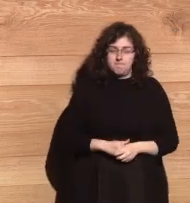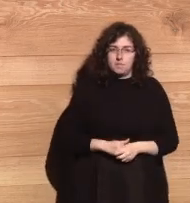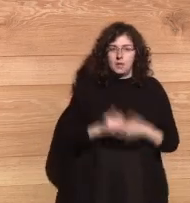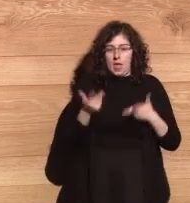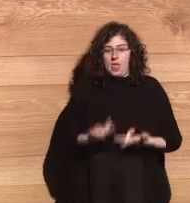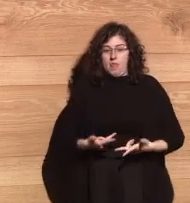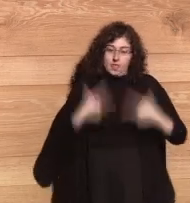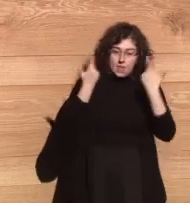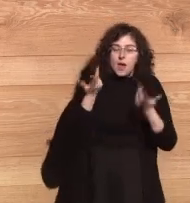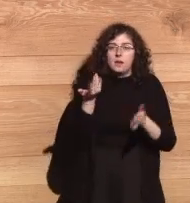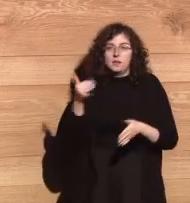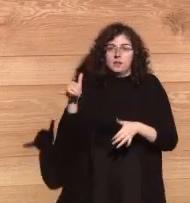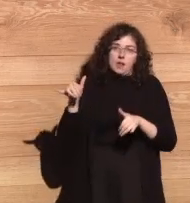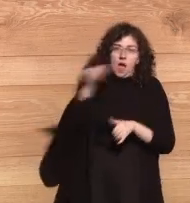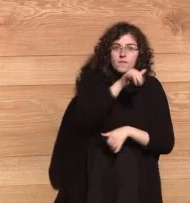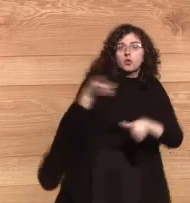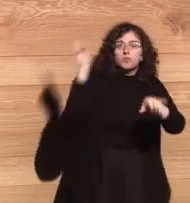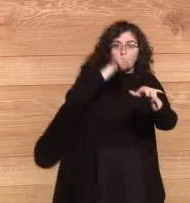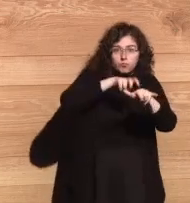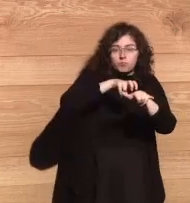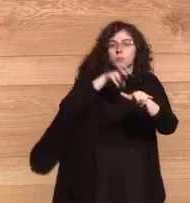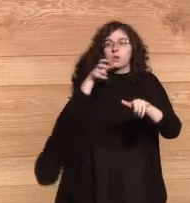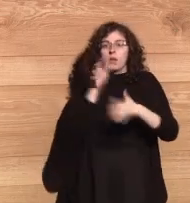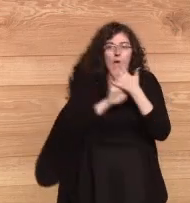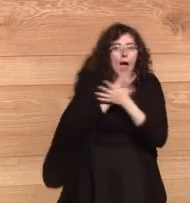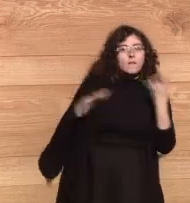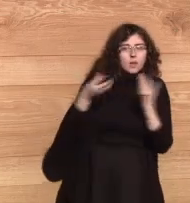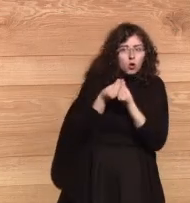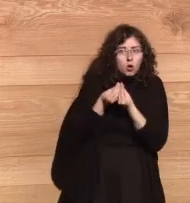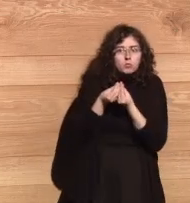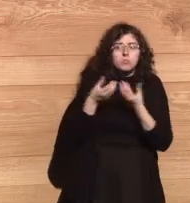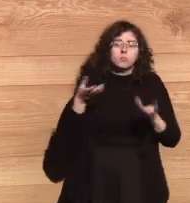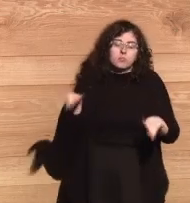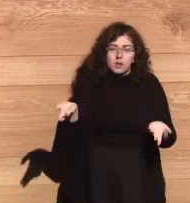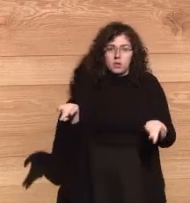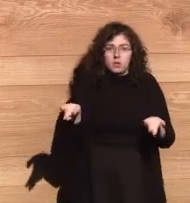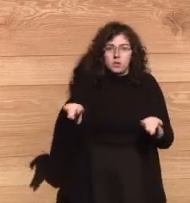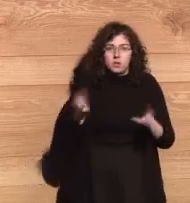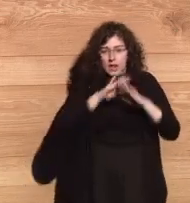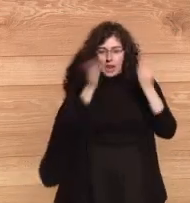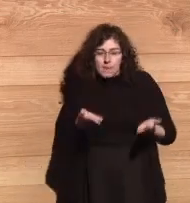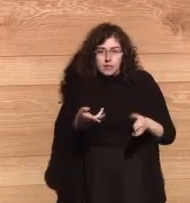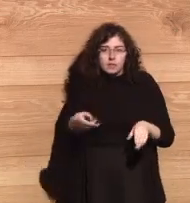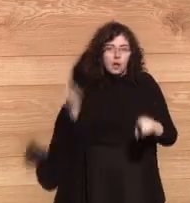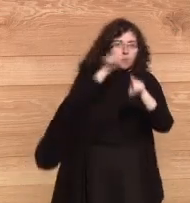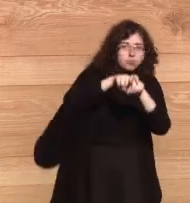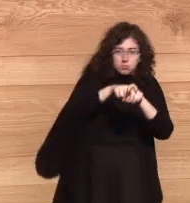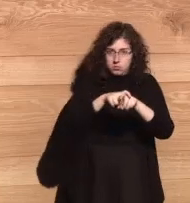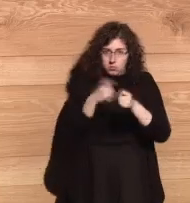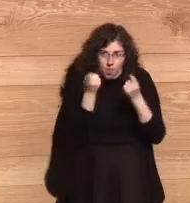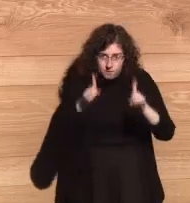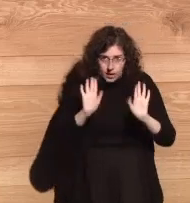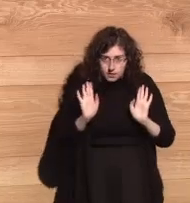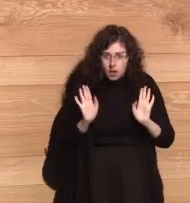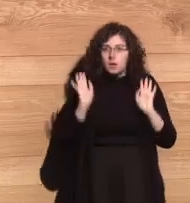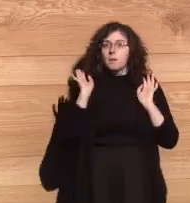en el avión, te deja que no sé cuánto, que estés con él, que hables con él, que echar... Pero tampoco se va a poner los pies encima de la mesa. Ni falta que hace, pero digamos que